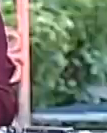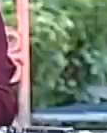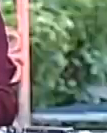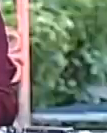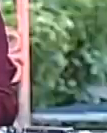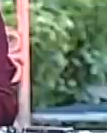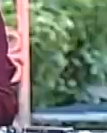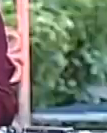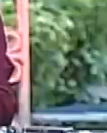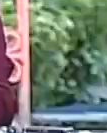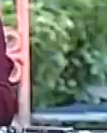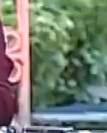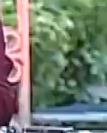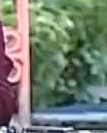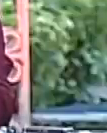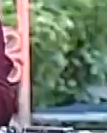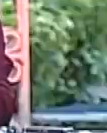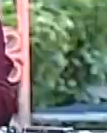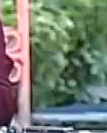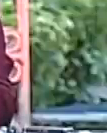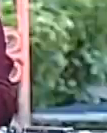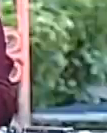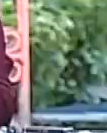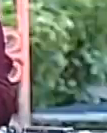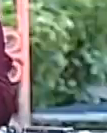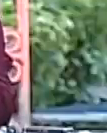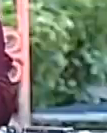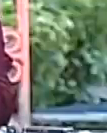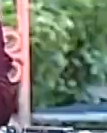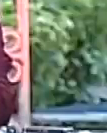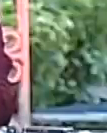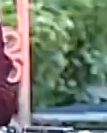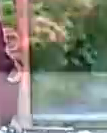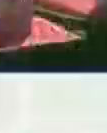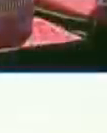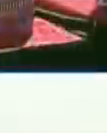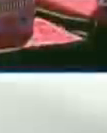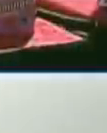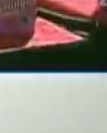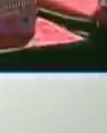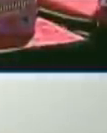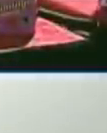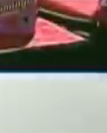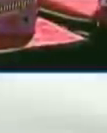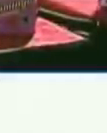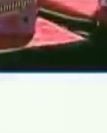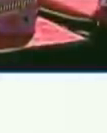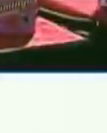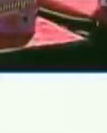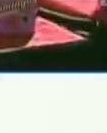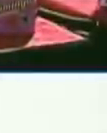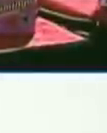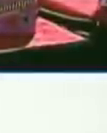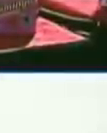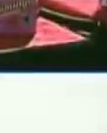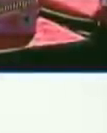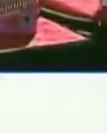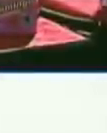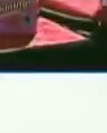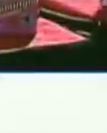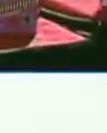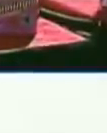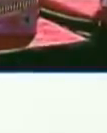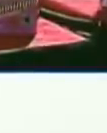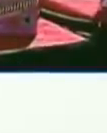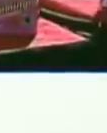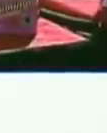Les envió Super Bigote, San Nicolás, mejor conocido en las épocas navideñas como San